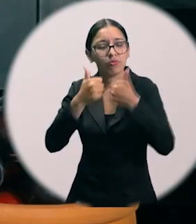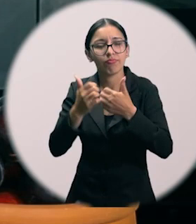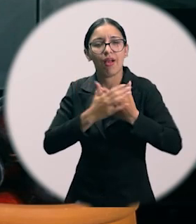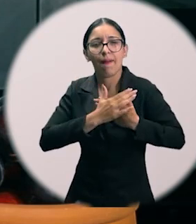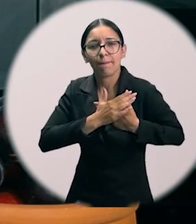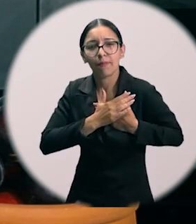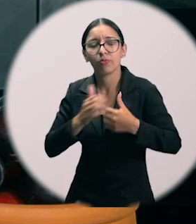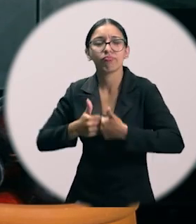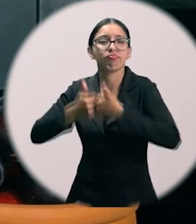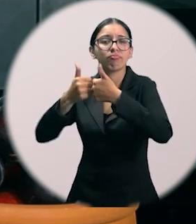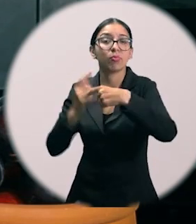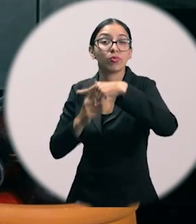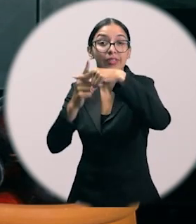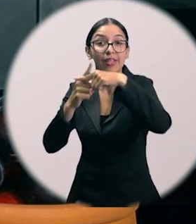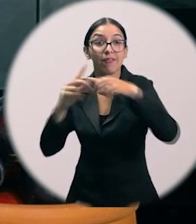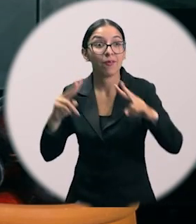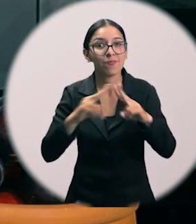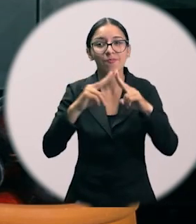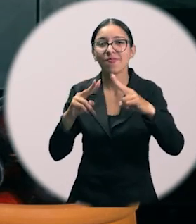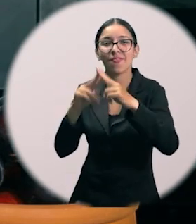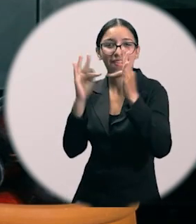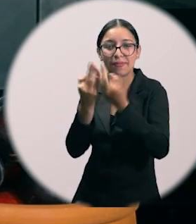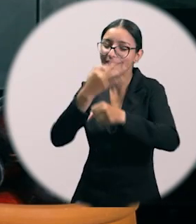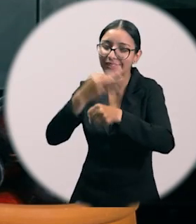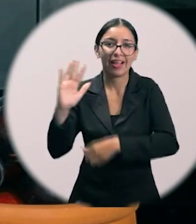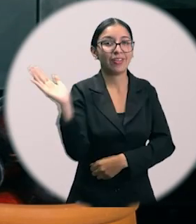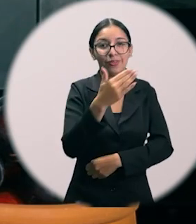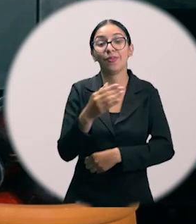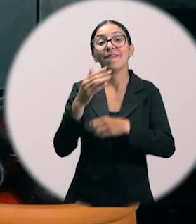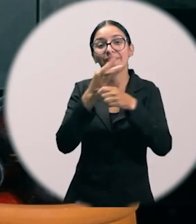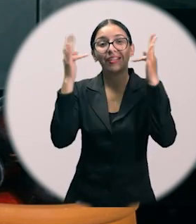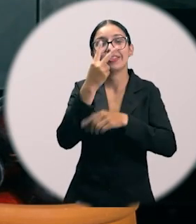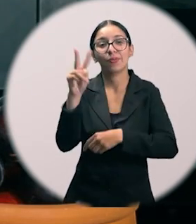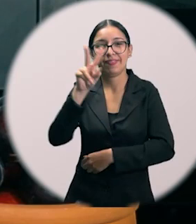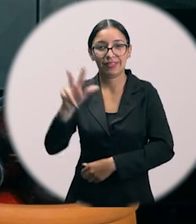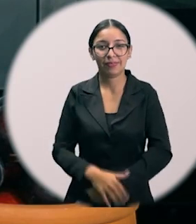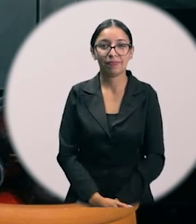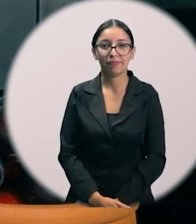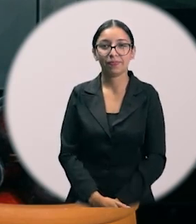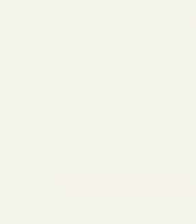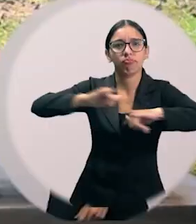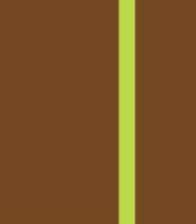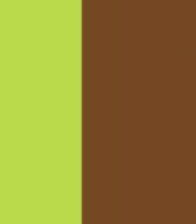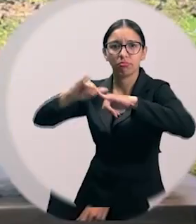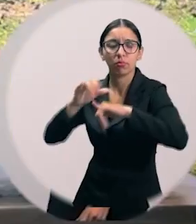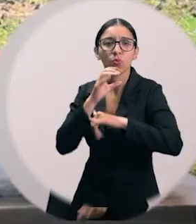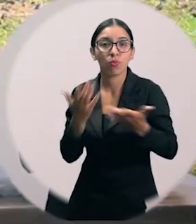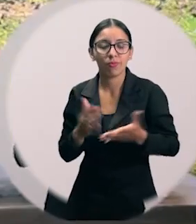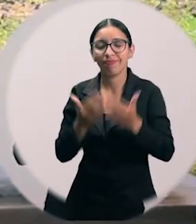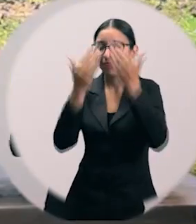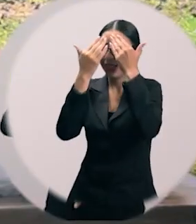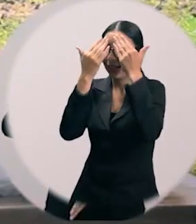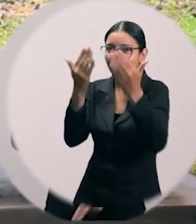amor, prosperidad, que sea un año de reencuentro familiar. Muchas felicidades para todos y feliz 2023. Gracias